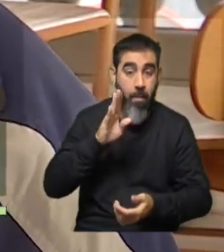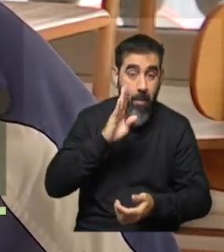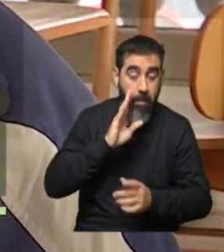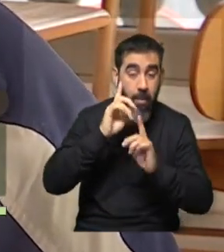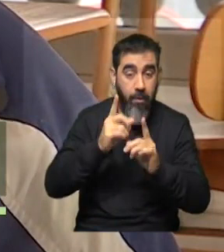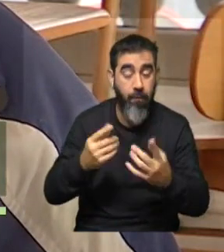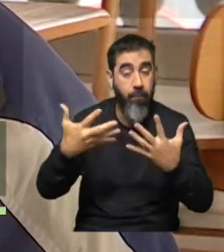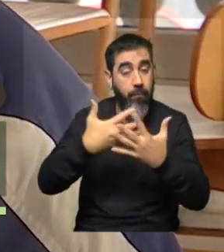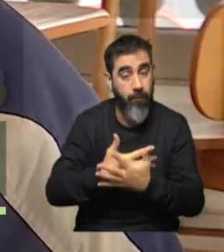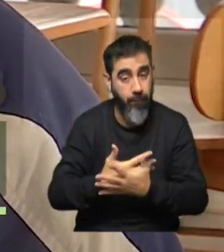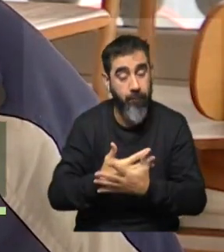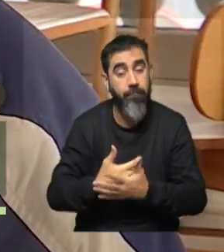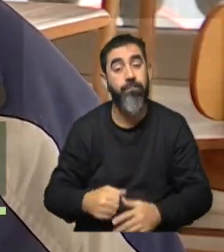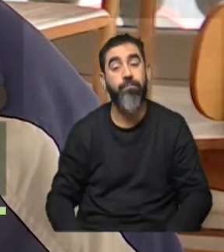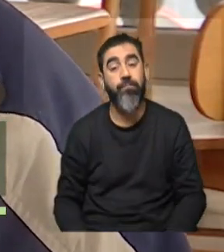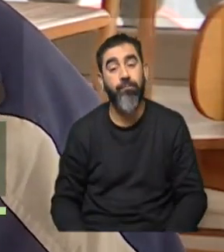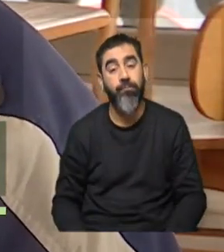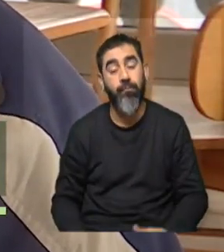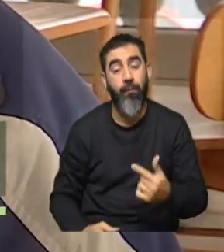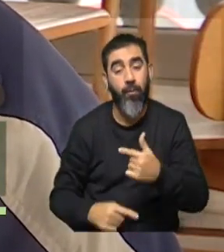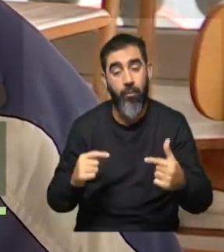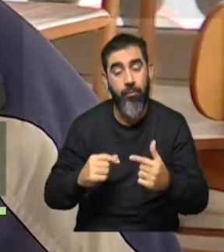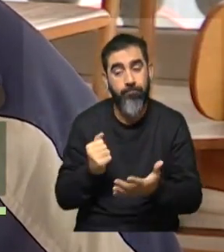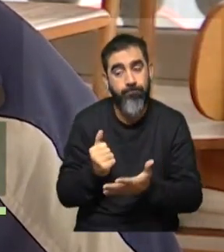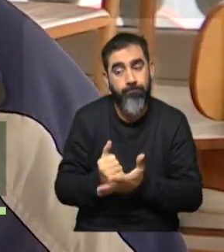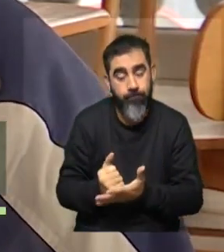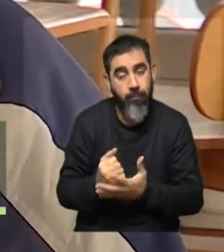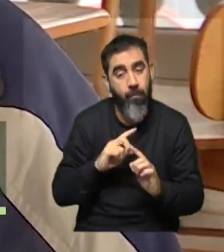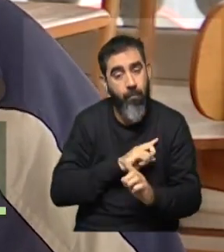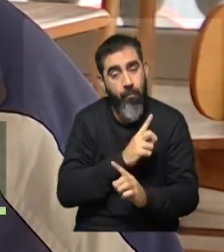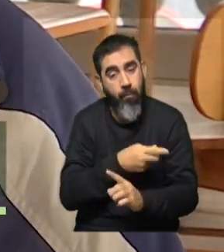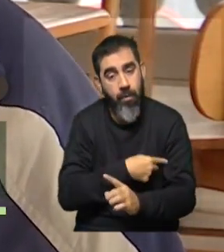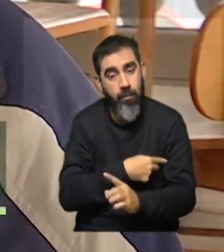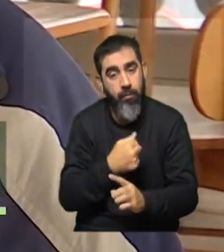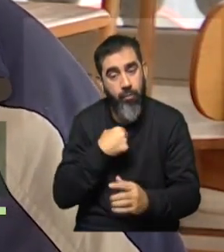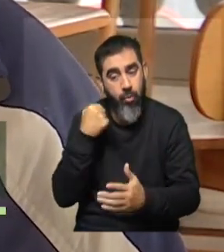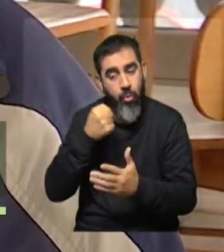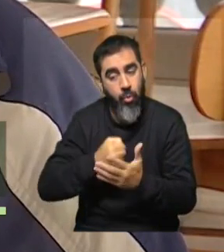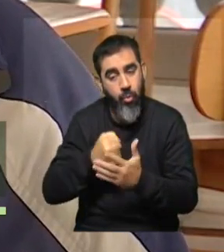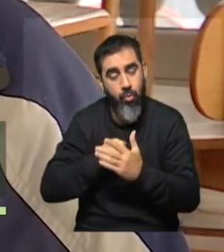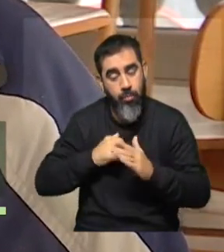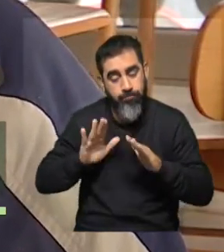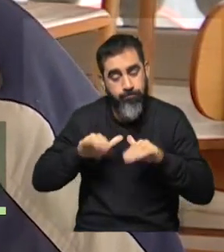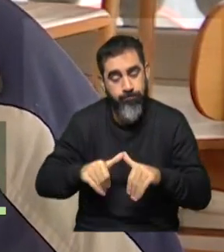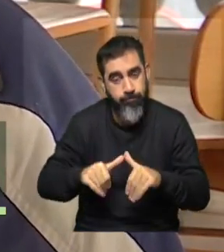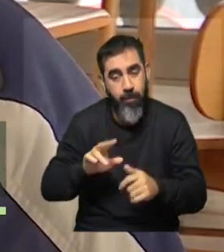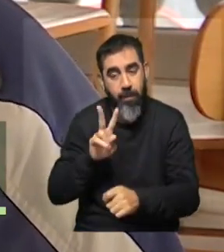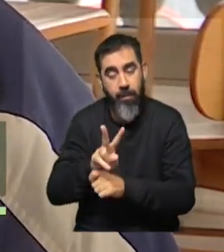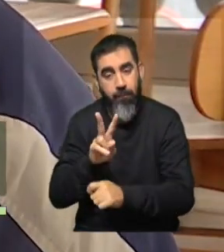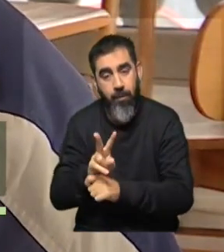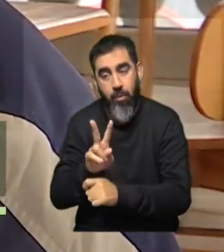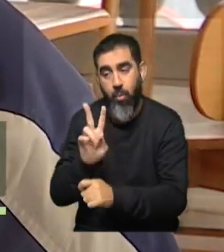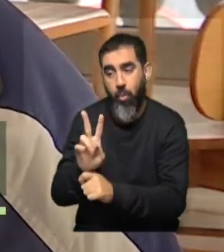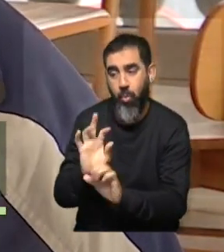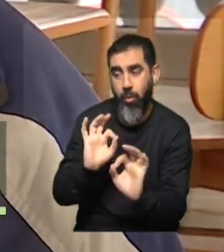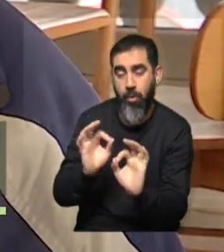lo vivió mi vieja así que esas cosas te afincan un montón No o sea cuando vos peleas por lo que te pertenece y lo defendés y lo